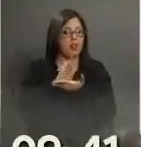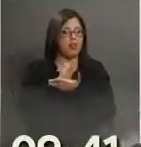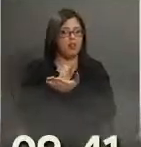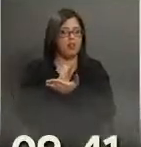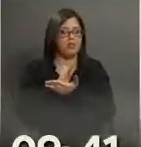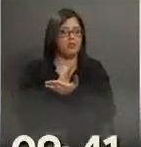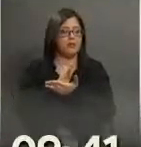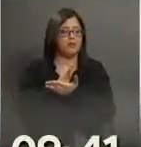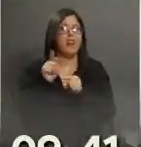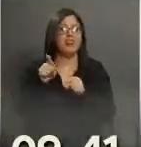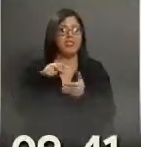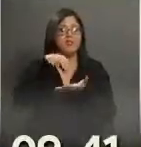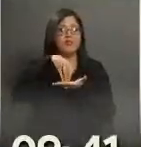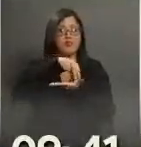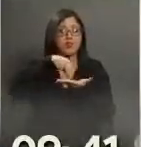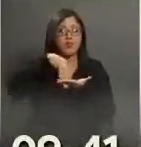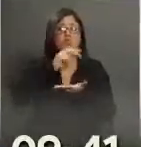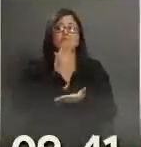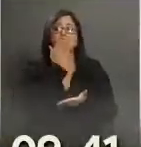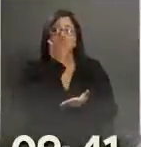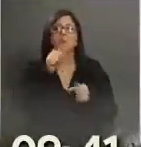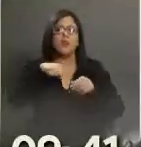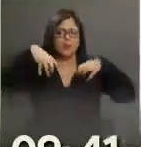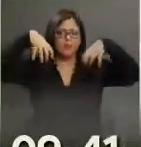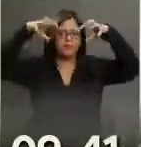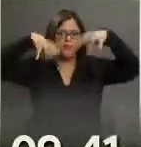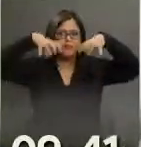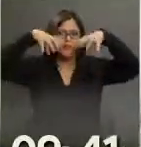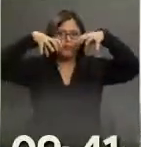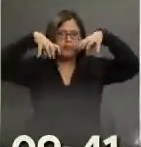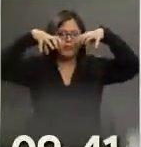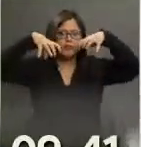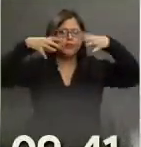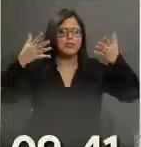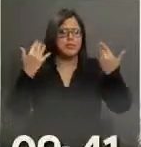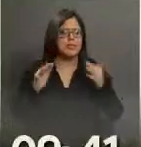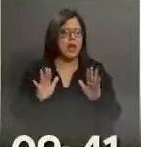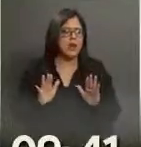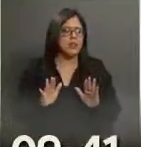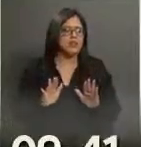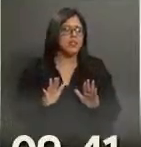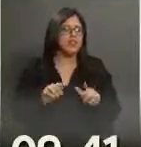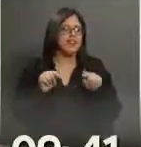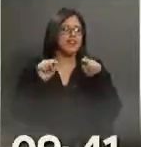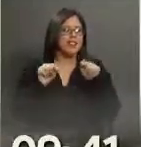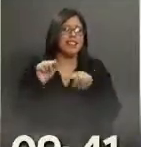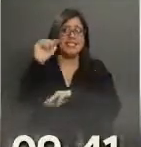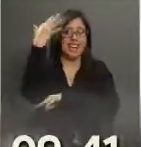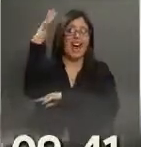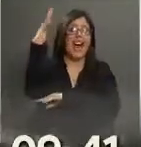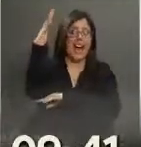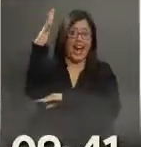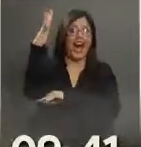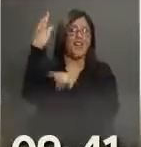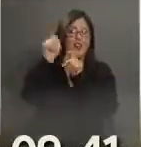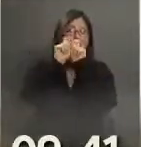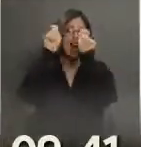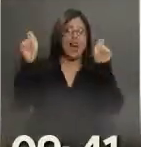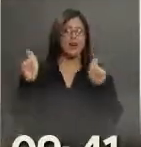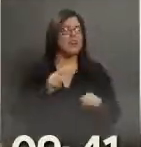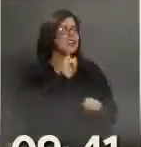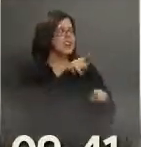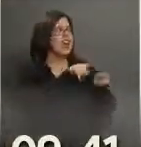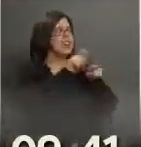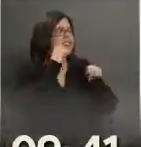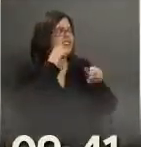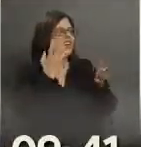en la ciudad de Punta Arenas, donde ha comenzado a llover nuevamente. Así que ahí está, ese claro. Famoso árbol de la franja. Convoca a los medios